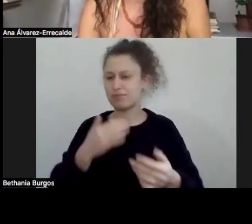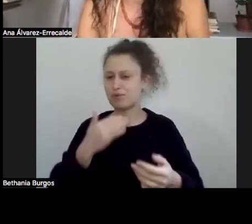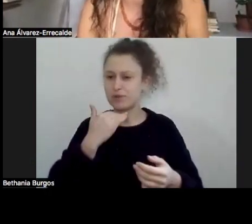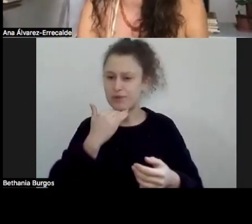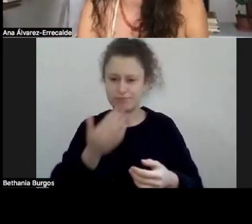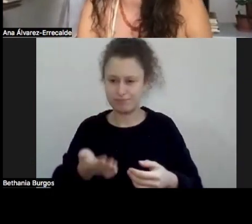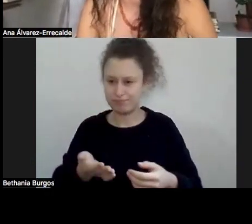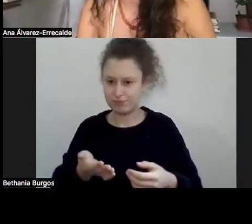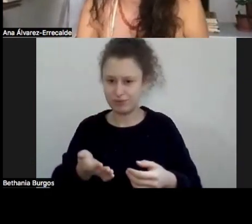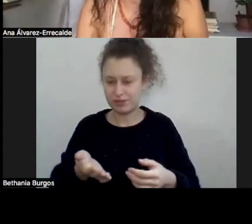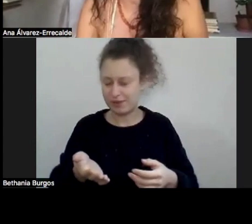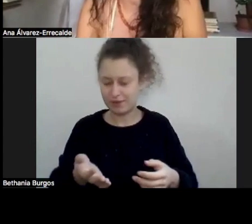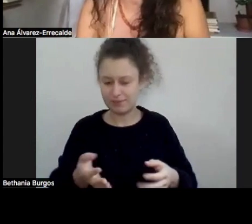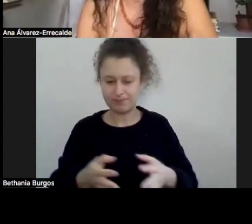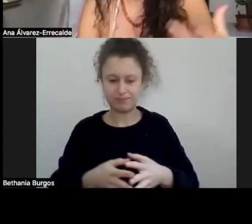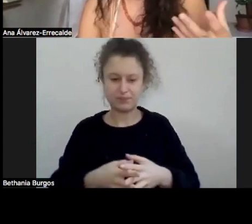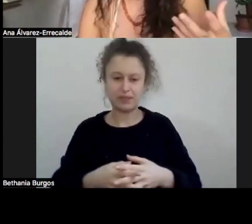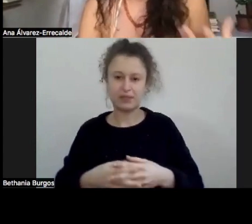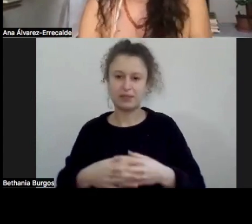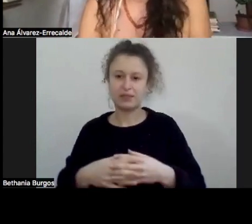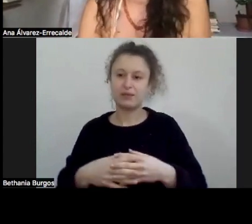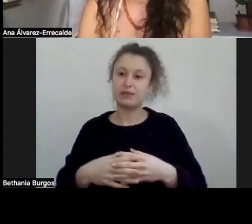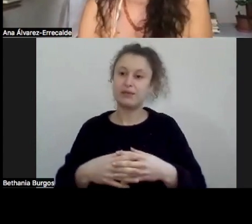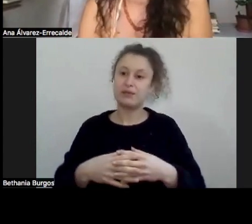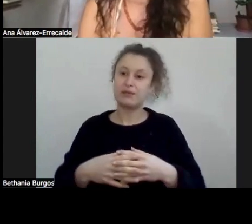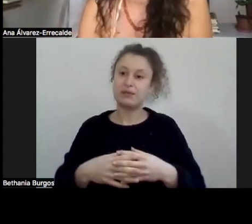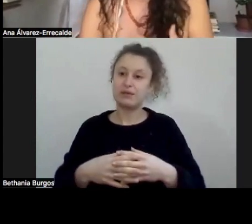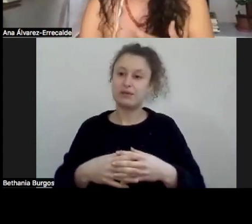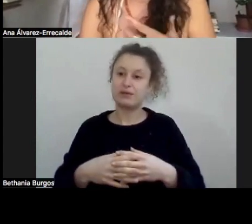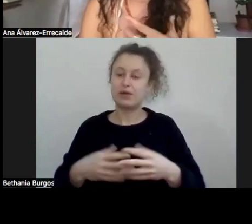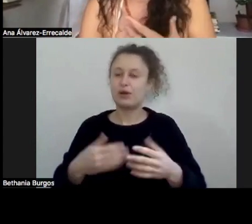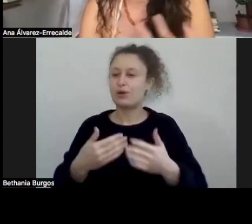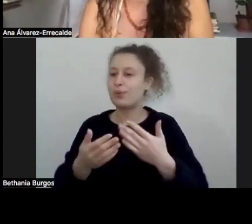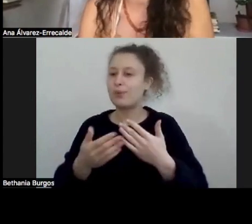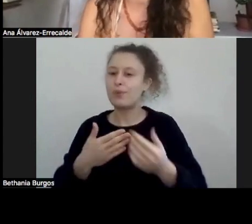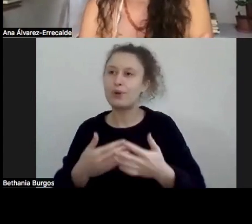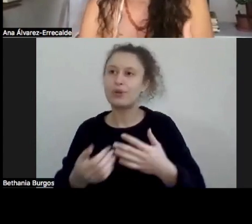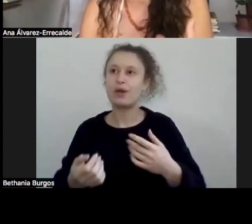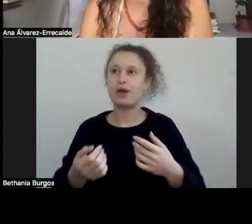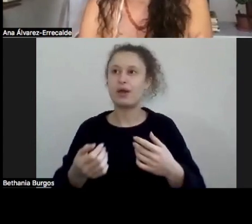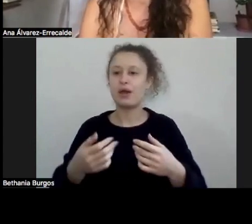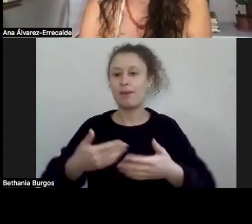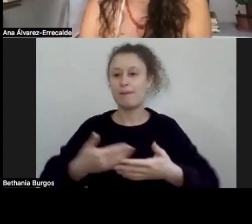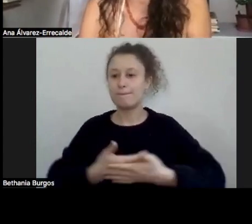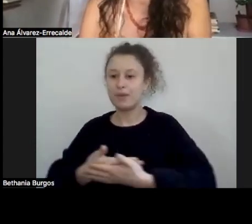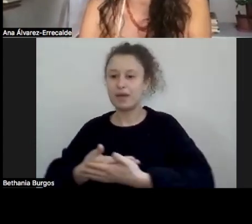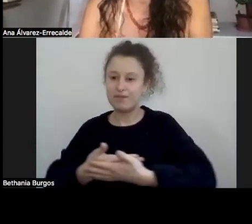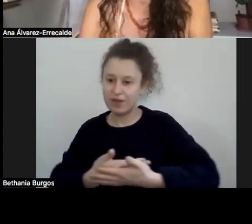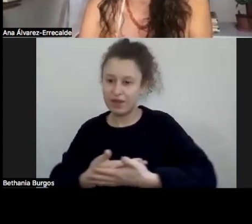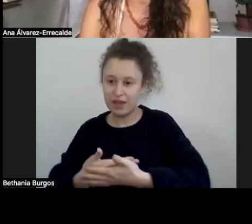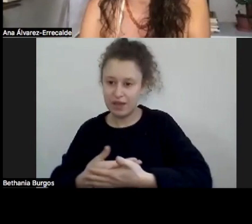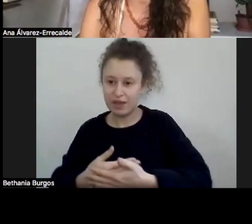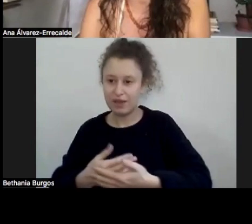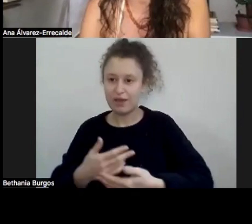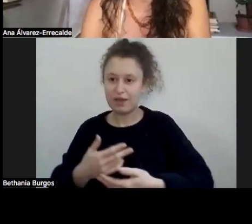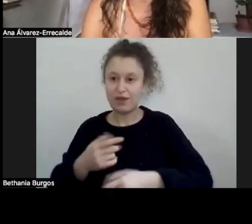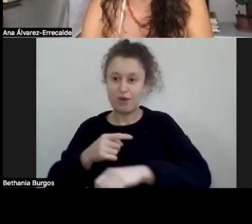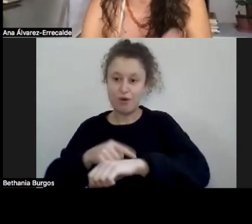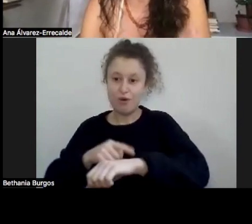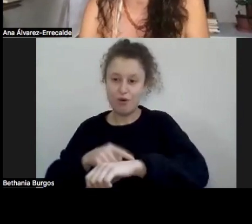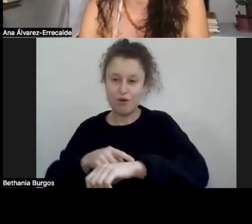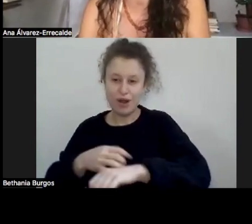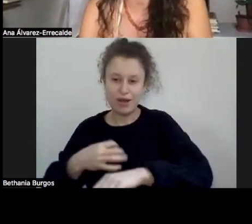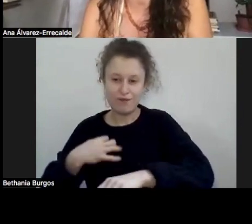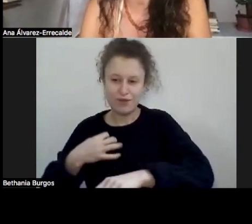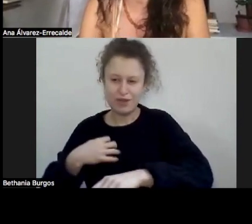bebé es amado, no importa si el bebé vive un par de horas, lo importante es ese cuidado de la relación y